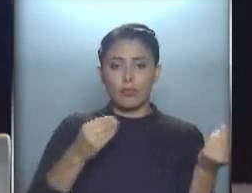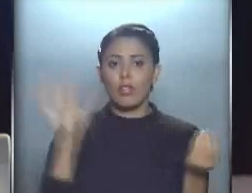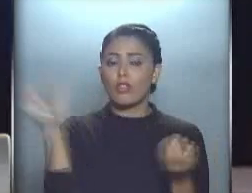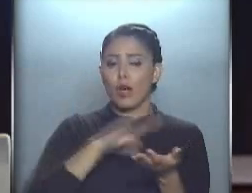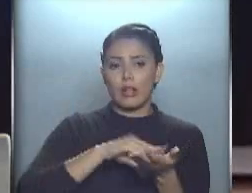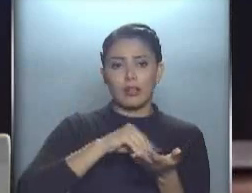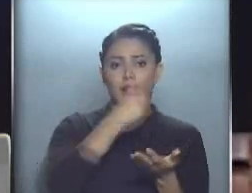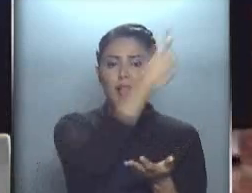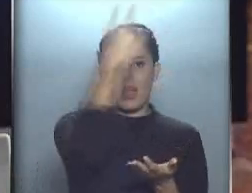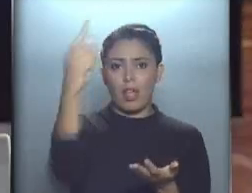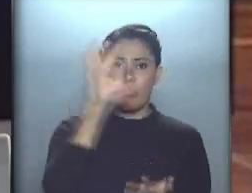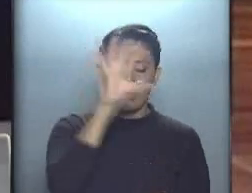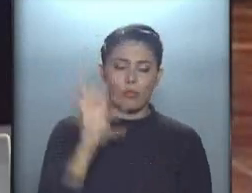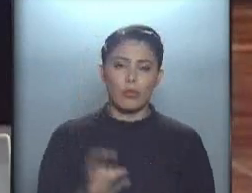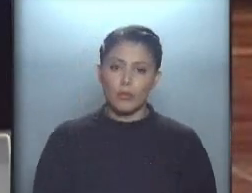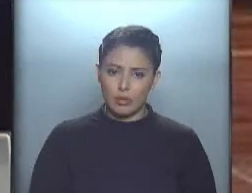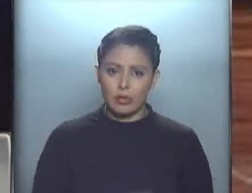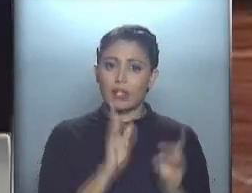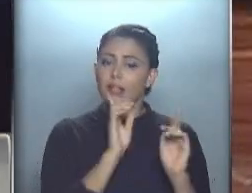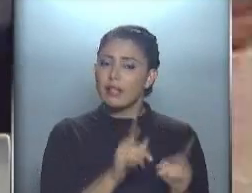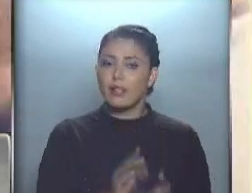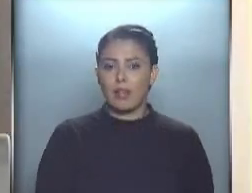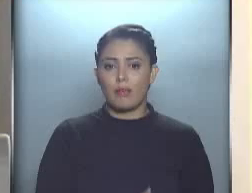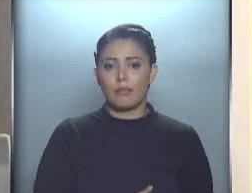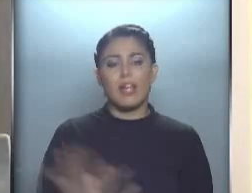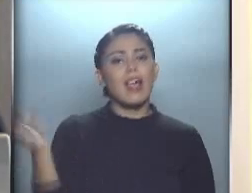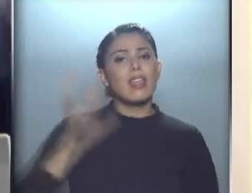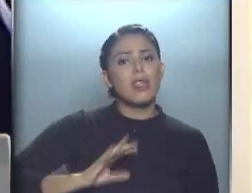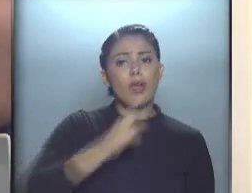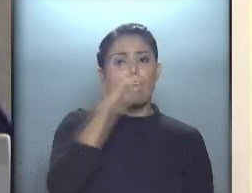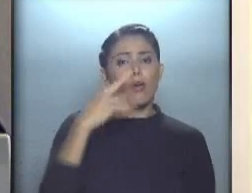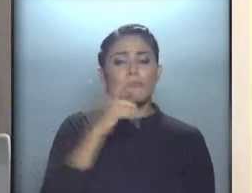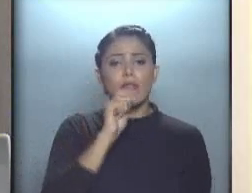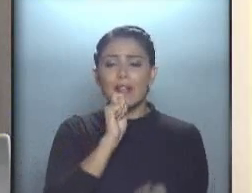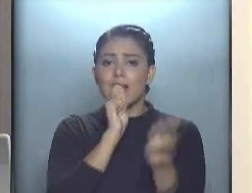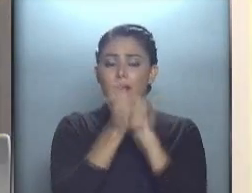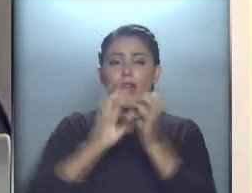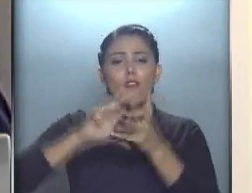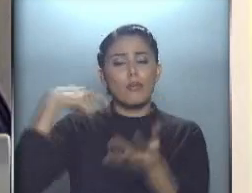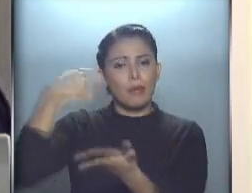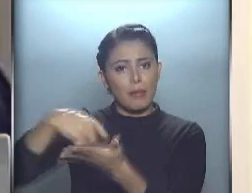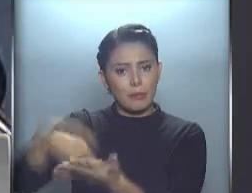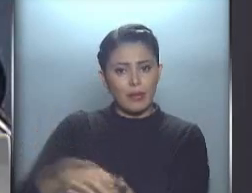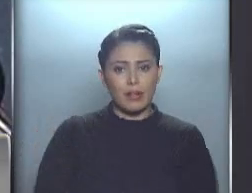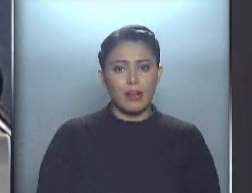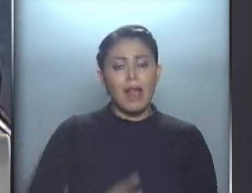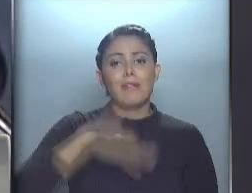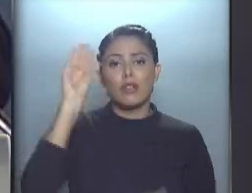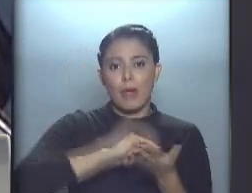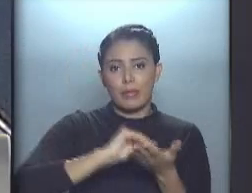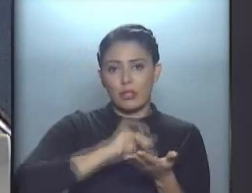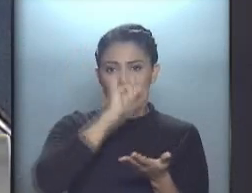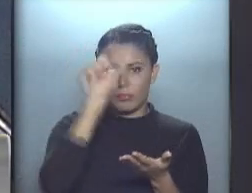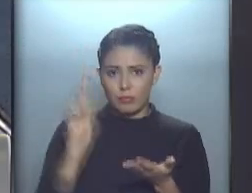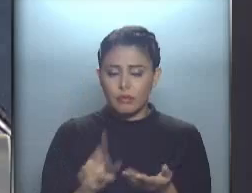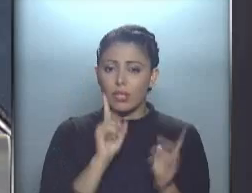cada una de las provincias ha podido reestructurar sus deudas en gran parte de las administraciones provinciales